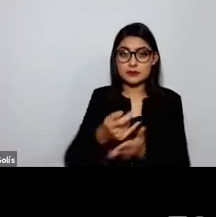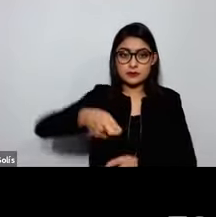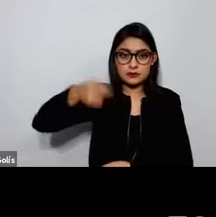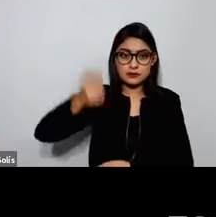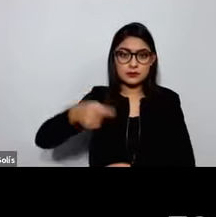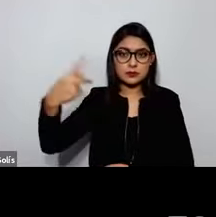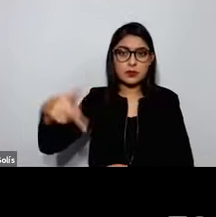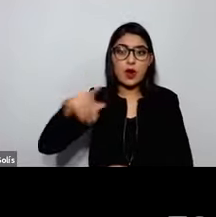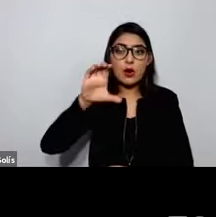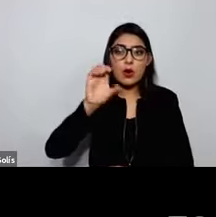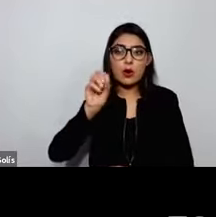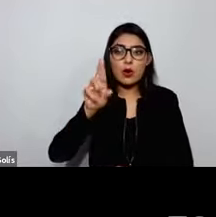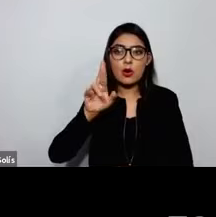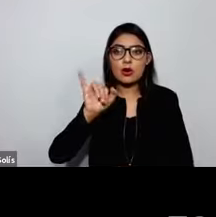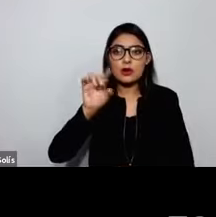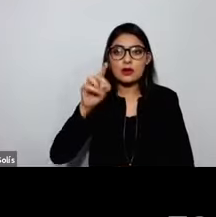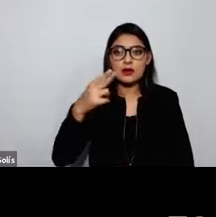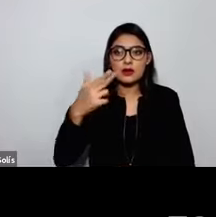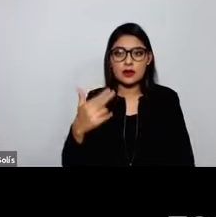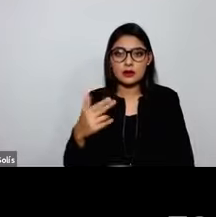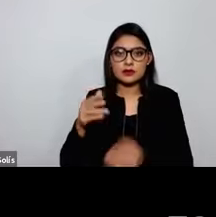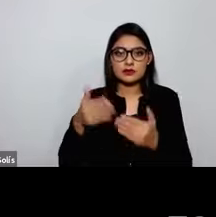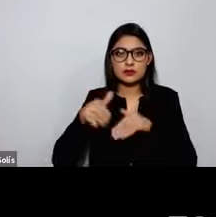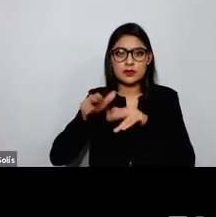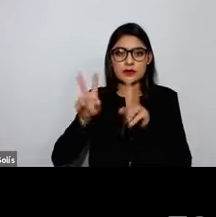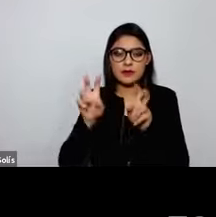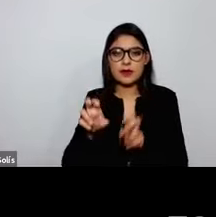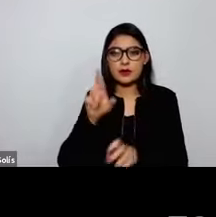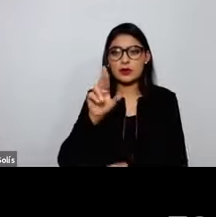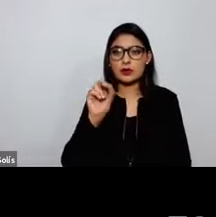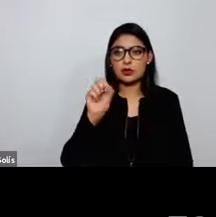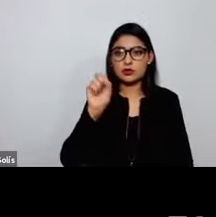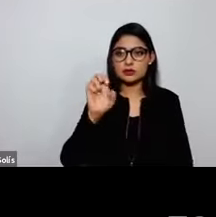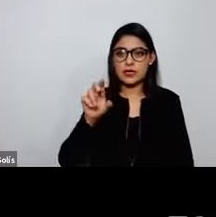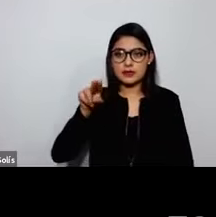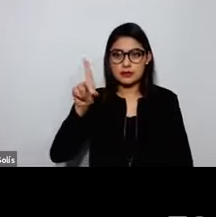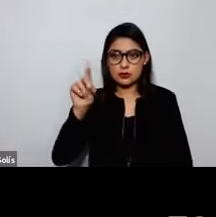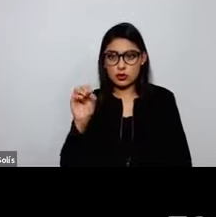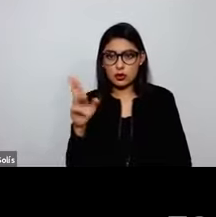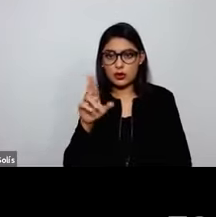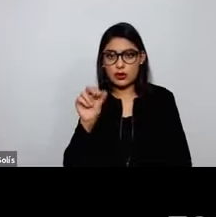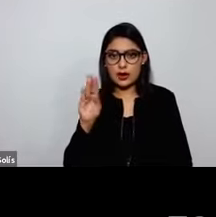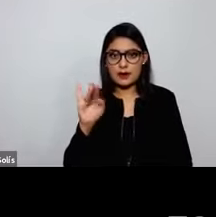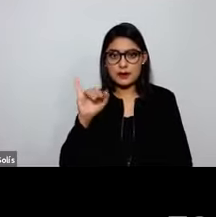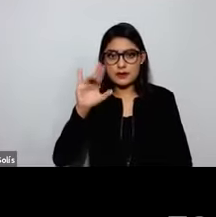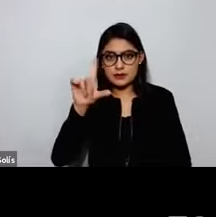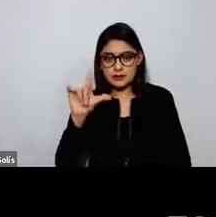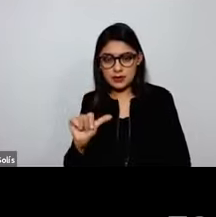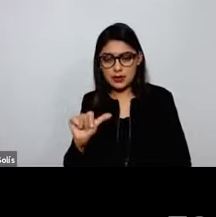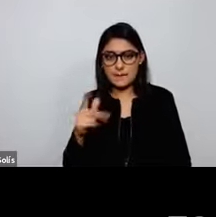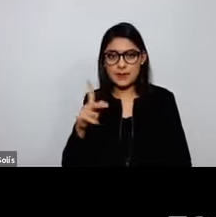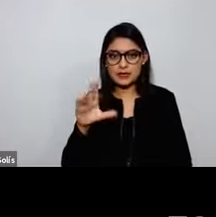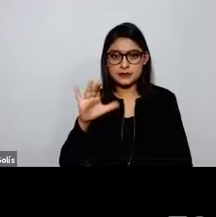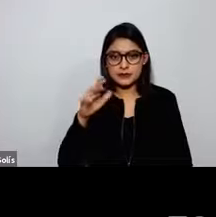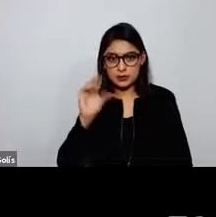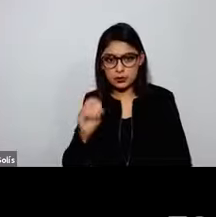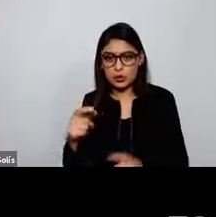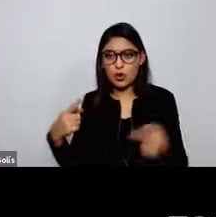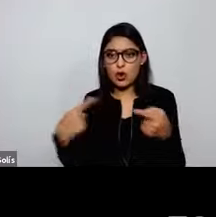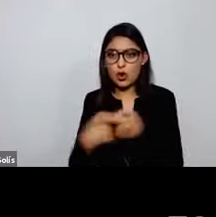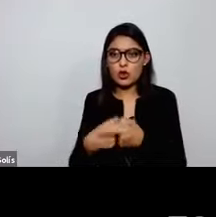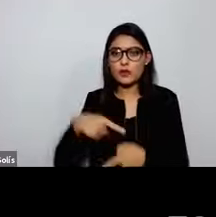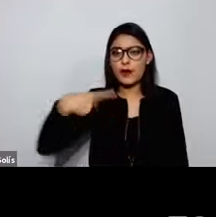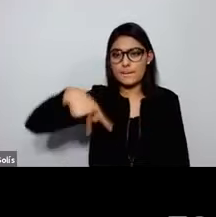Corte Interamericana en el caso Rosendo Radilla Pacheco contra el Estado mexicano, que vino también a simbrar la forma